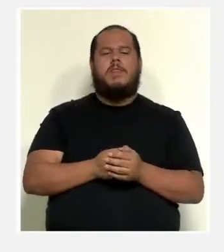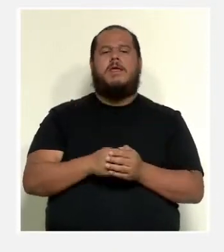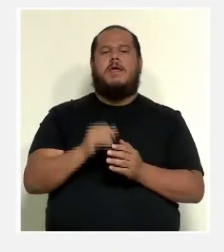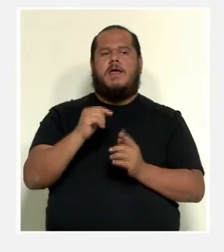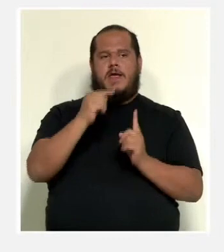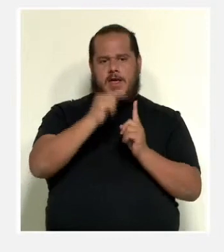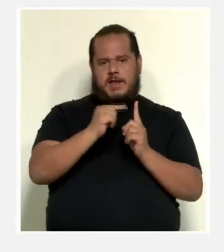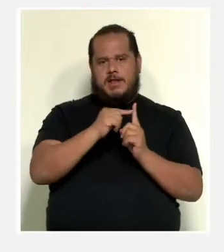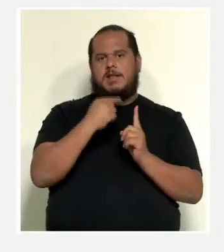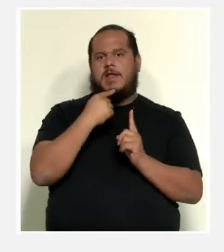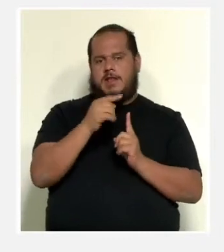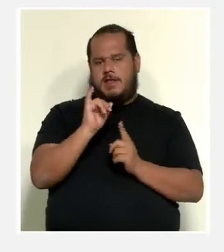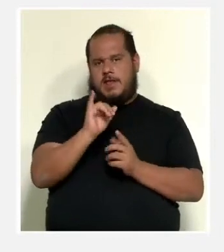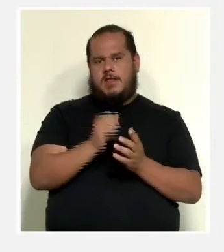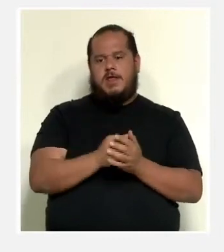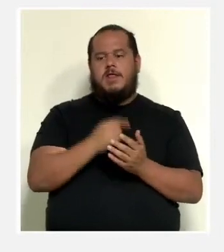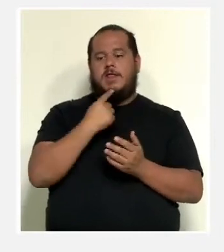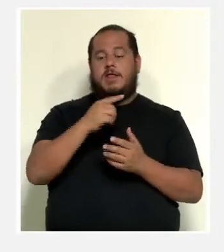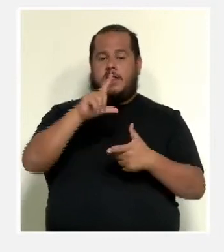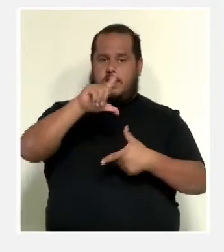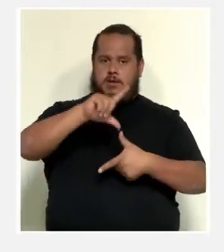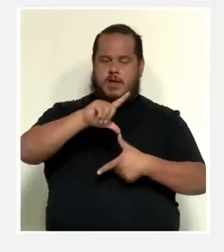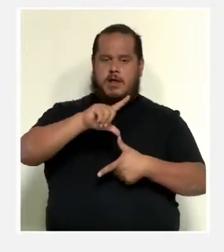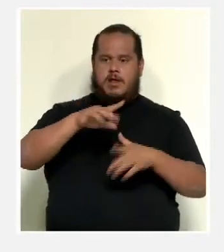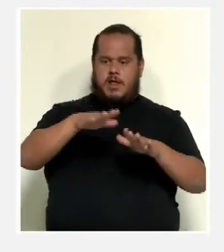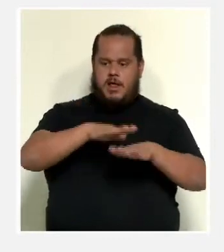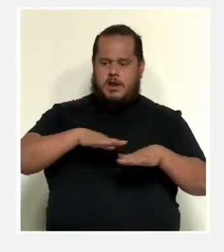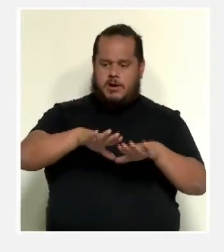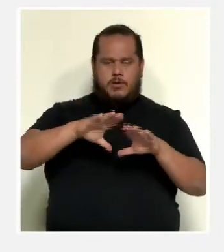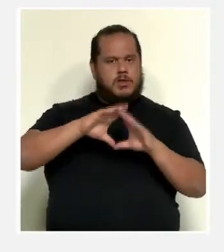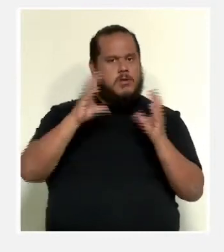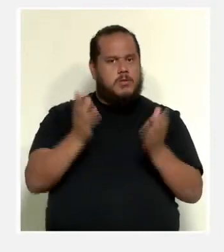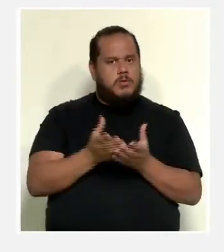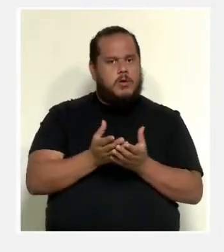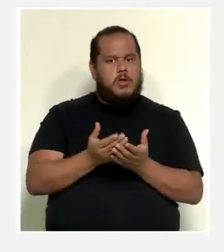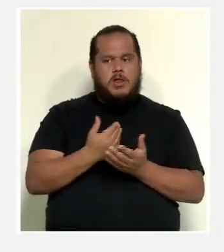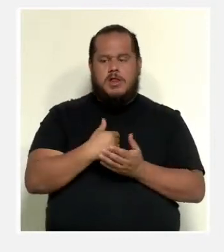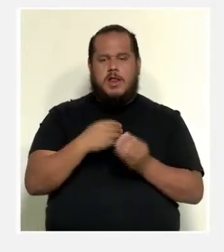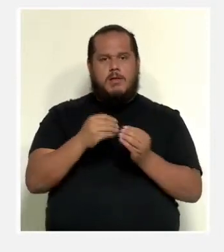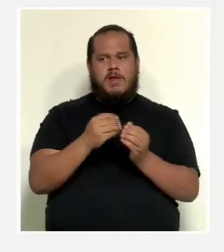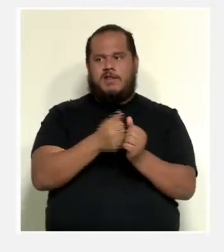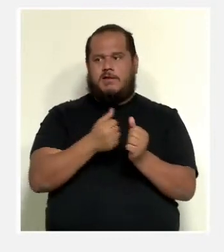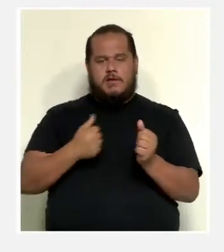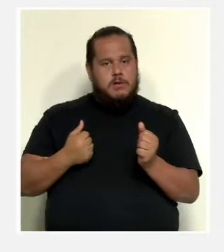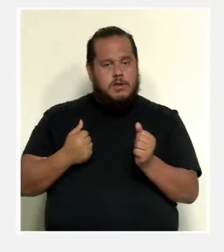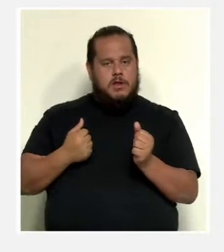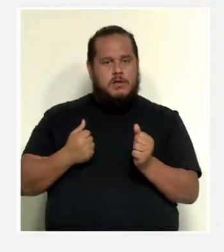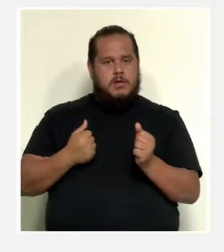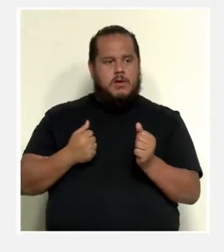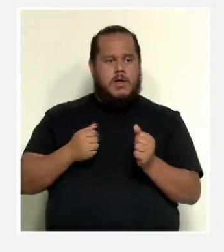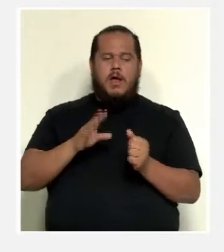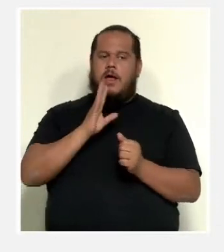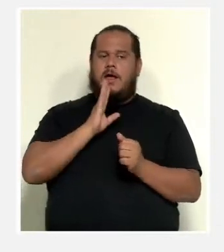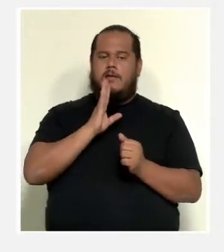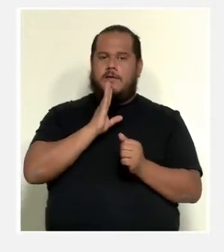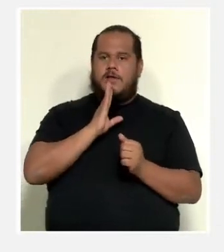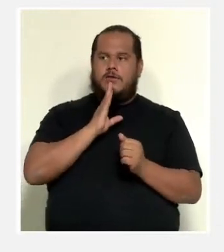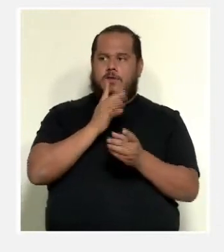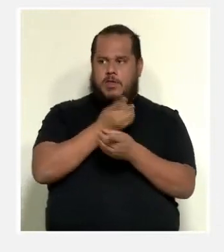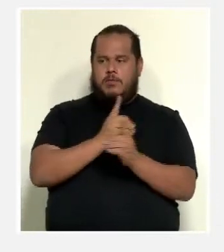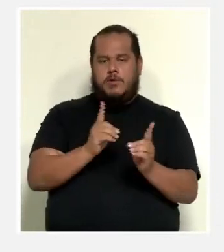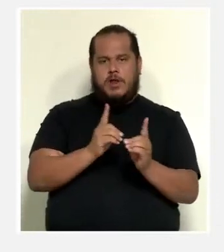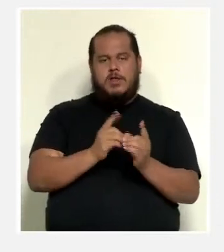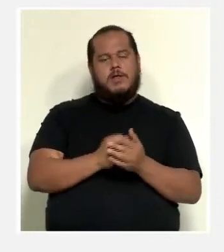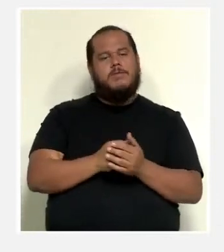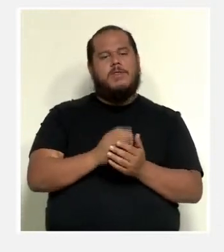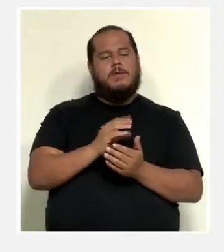menciona de esa manera. Dice que en América Latina es la región del mundo en donde ha habido más retroceso en términos de la democracia